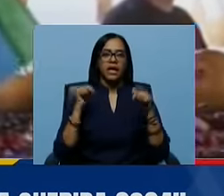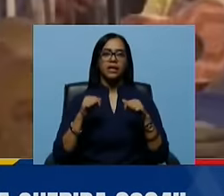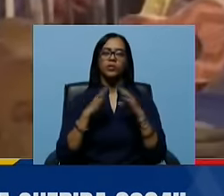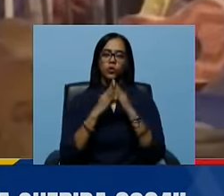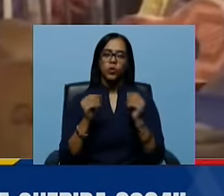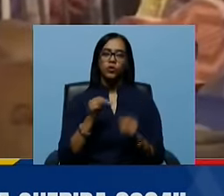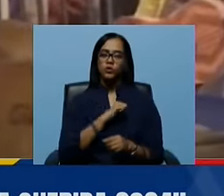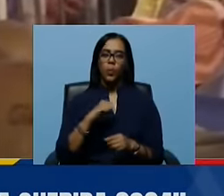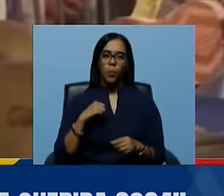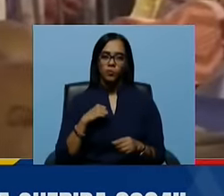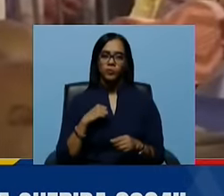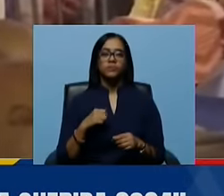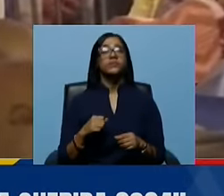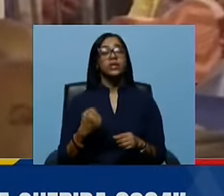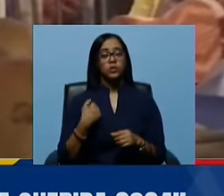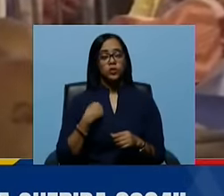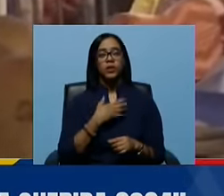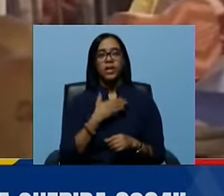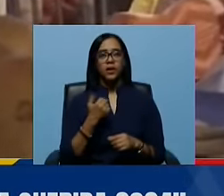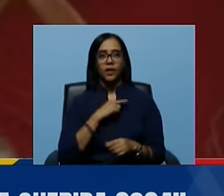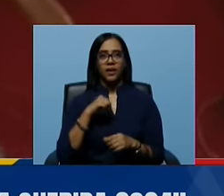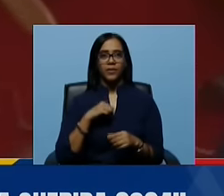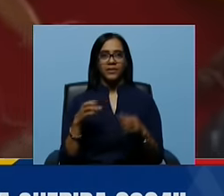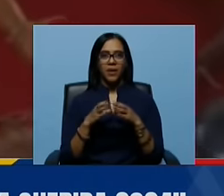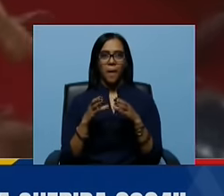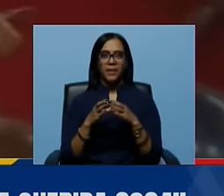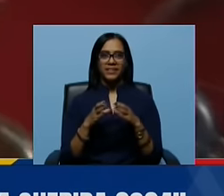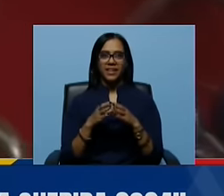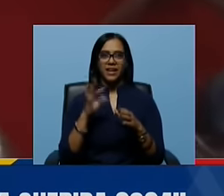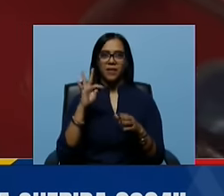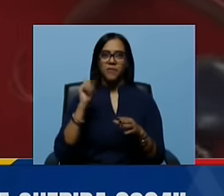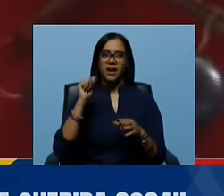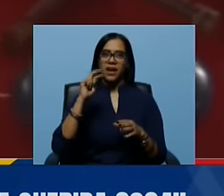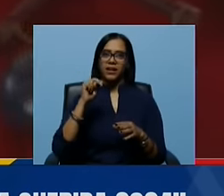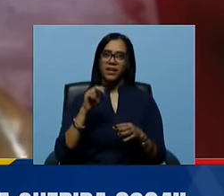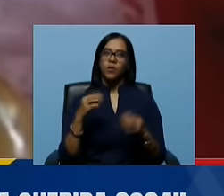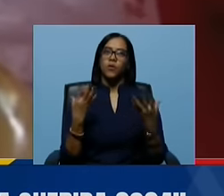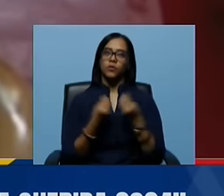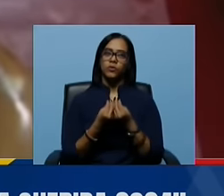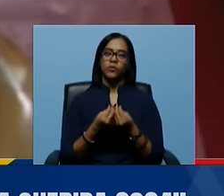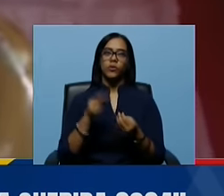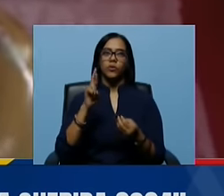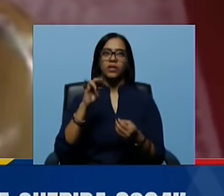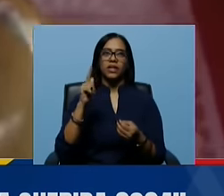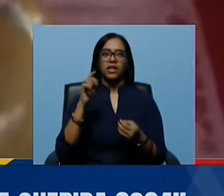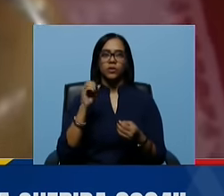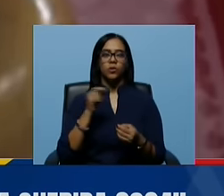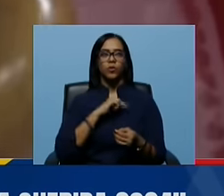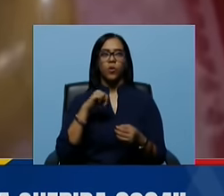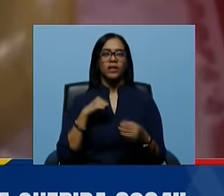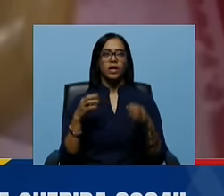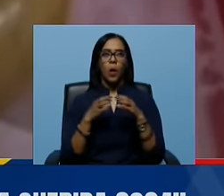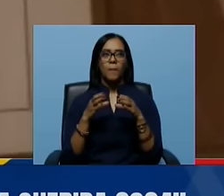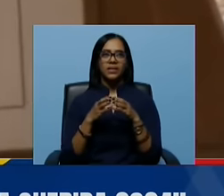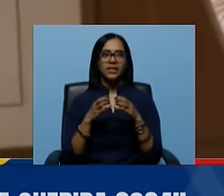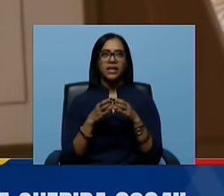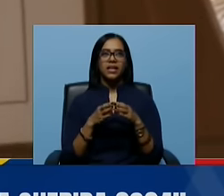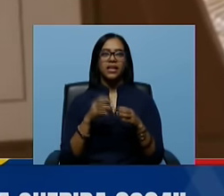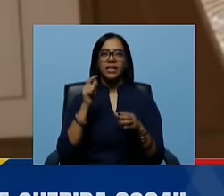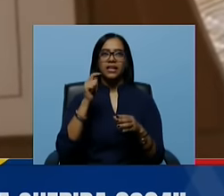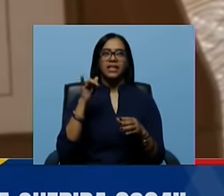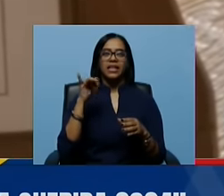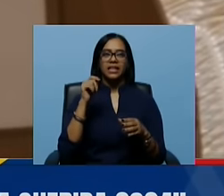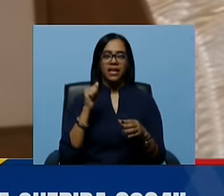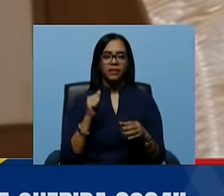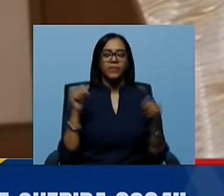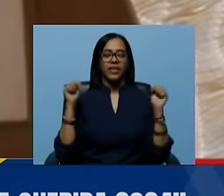todos somos. Yo quiero que nuestra compañera Fanny, conjuntamente con Rito, con nuestra compañera Tita Labache,